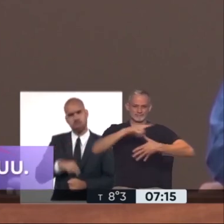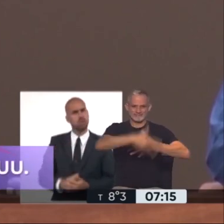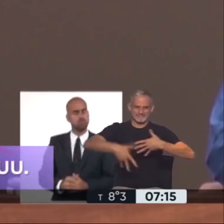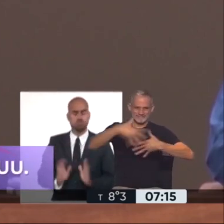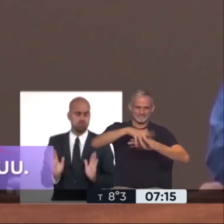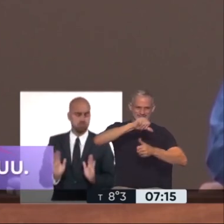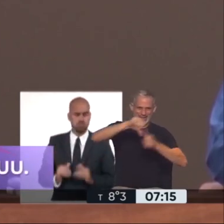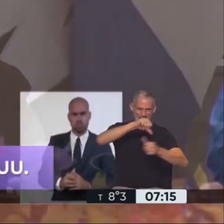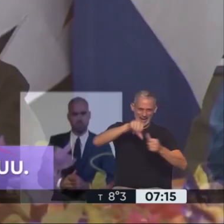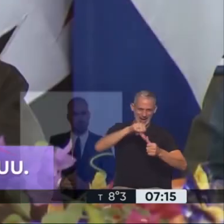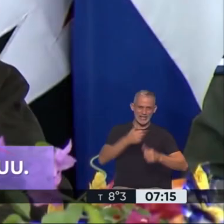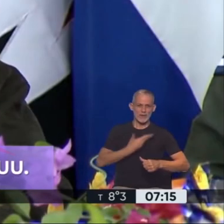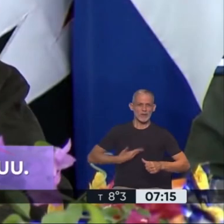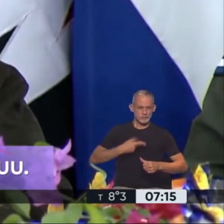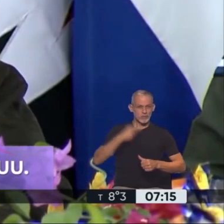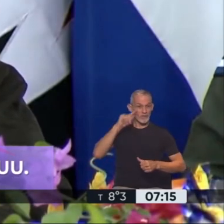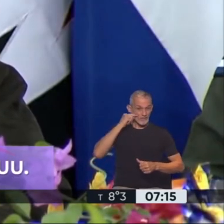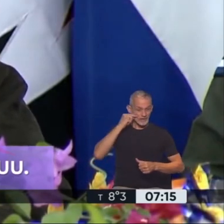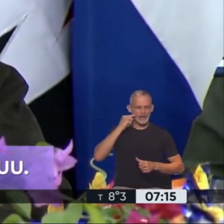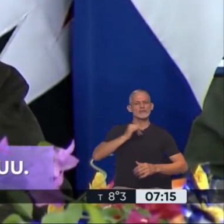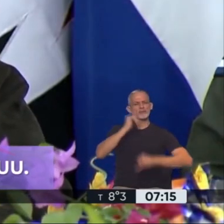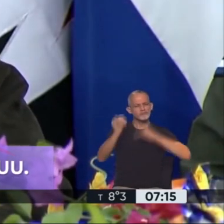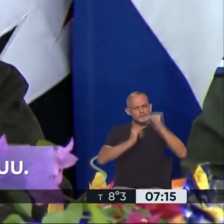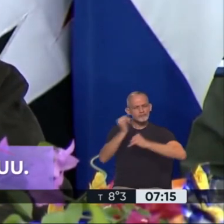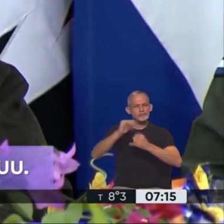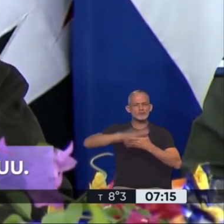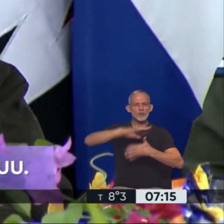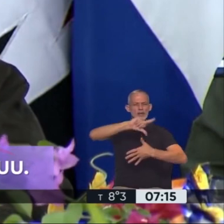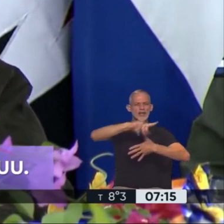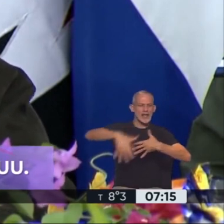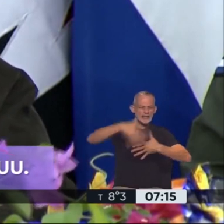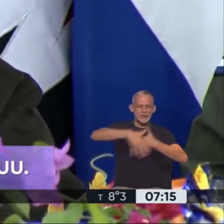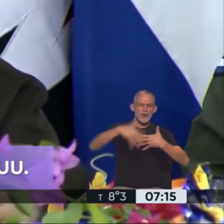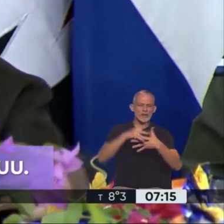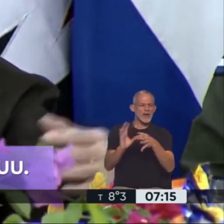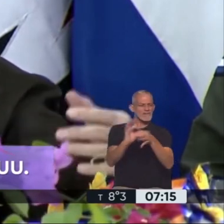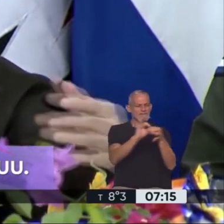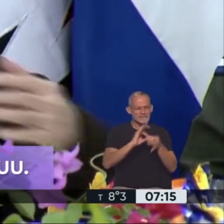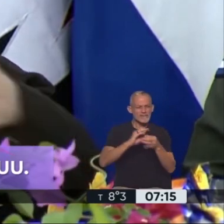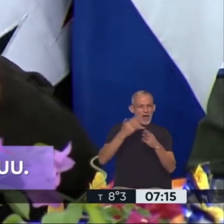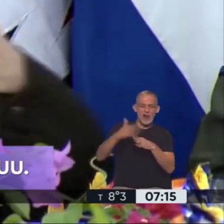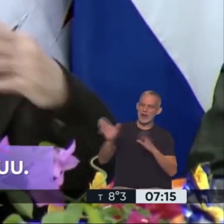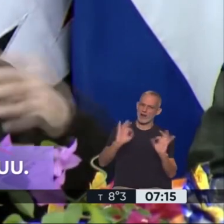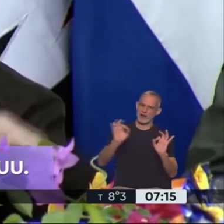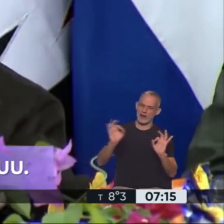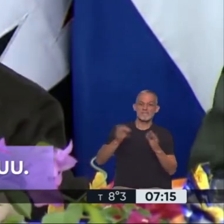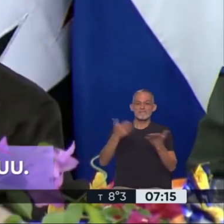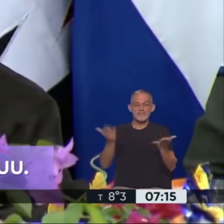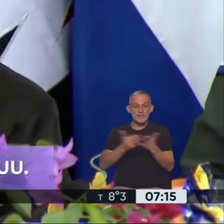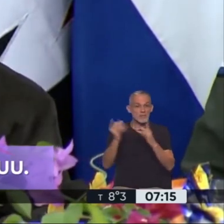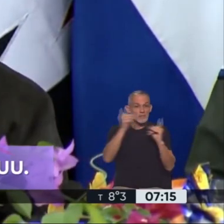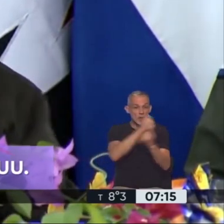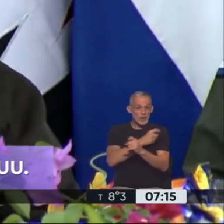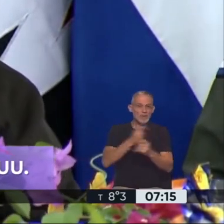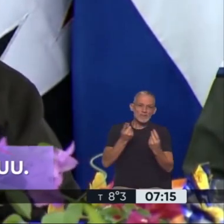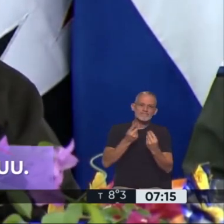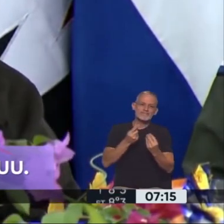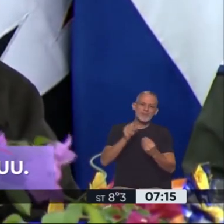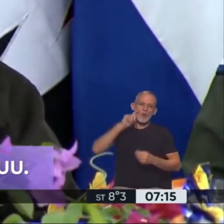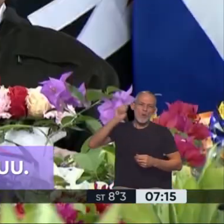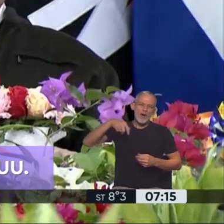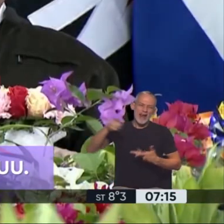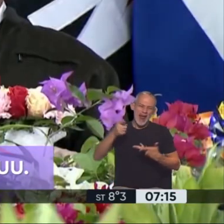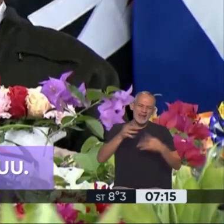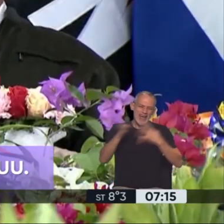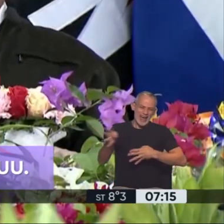uruguay aunque de último minuto el presidente uruguayo luis lacalle anunció que no asistiría debido a